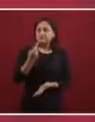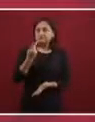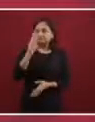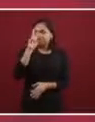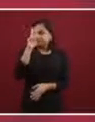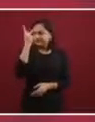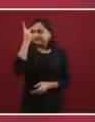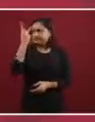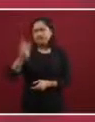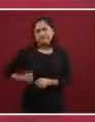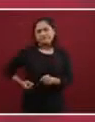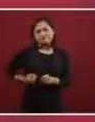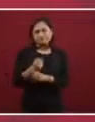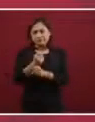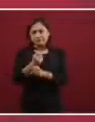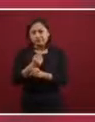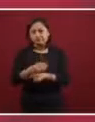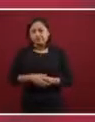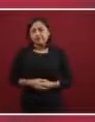Como